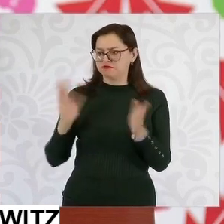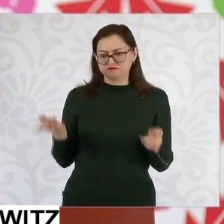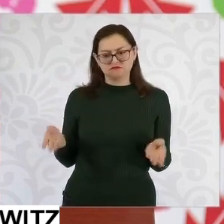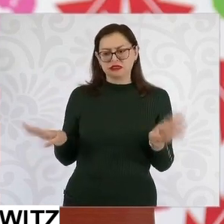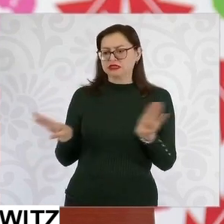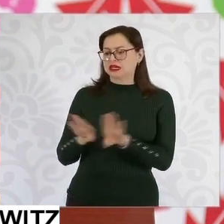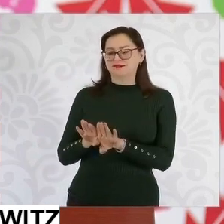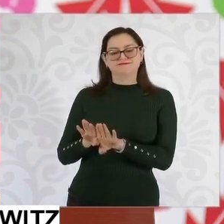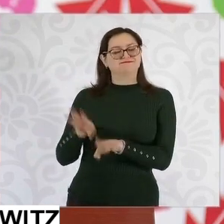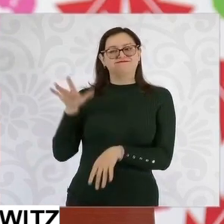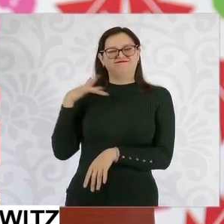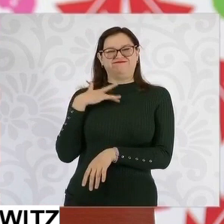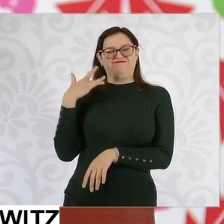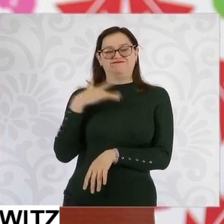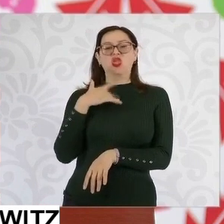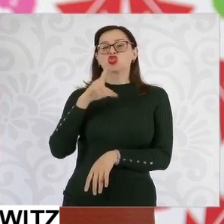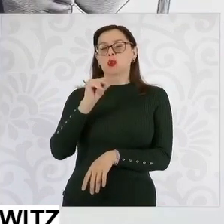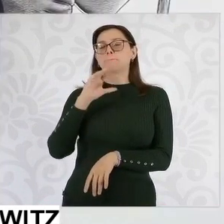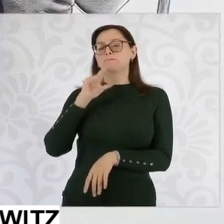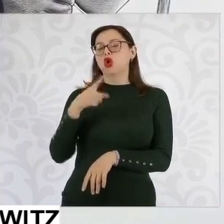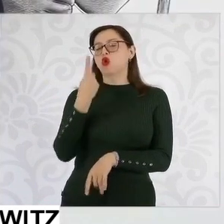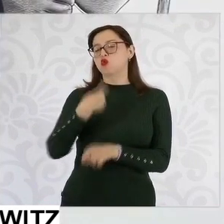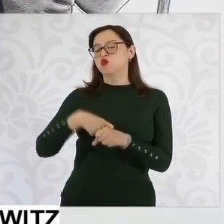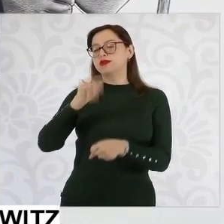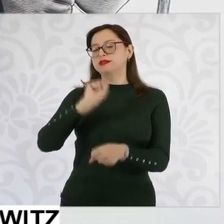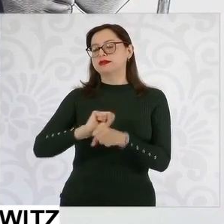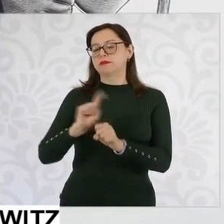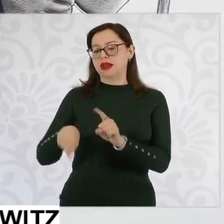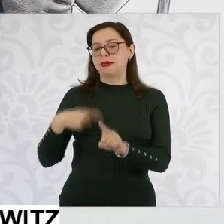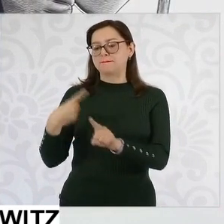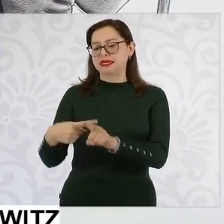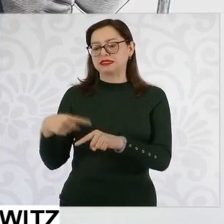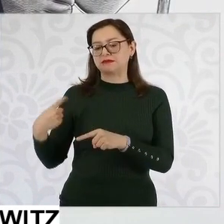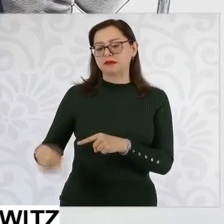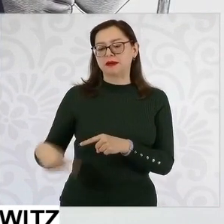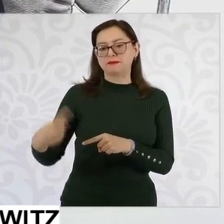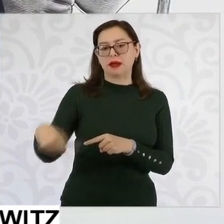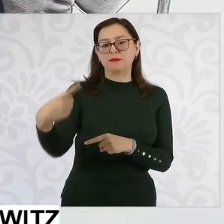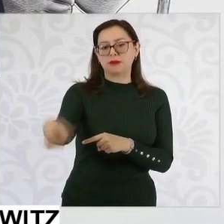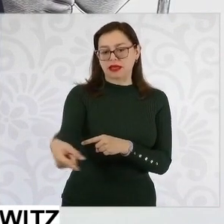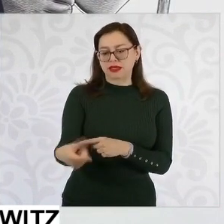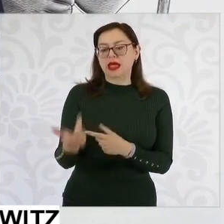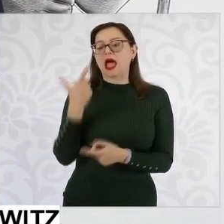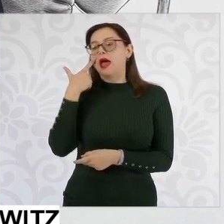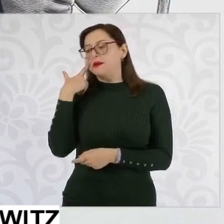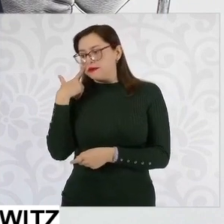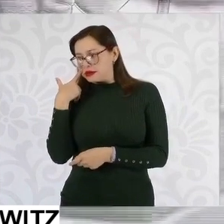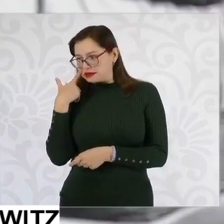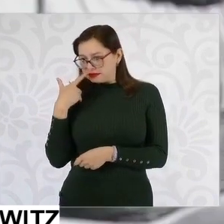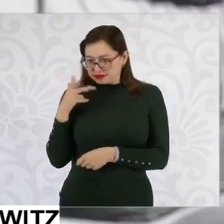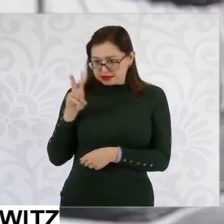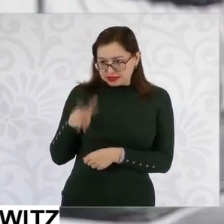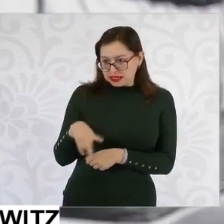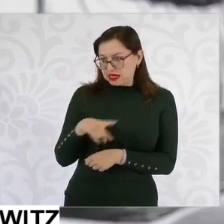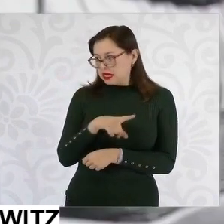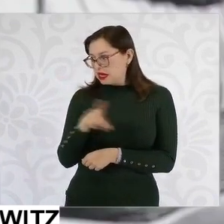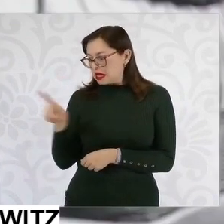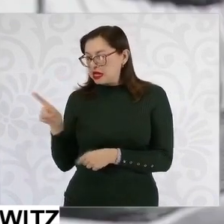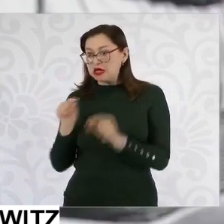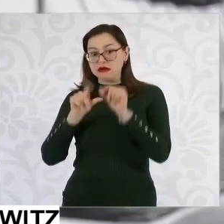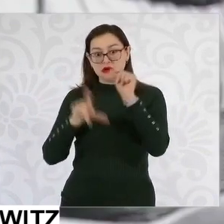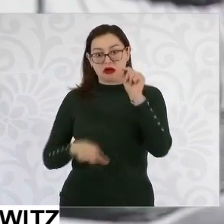no lo queremos dar por terminado hasta que pase una semana más y estar seguros que en ninguna parte del